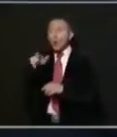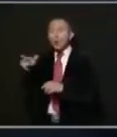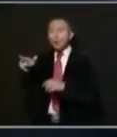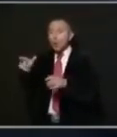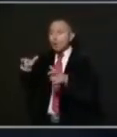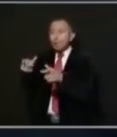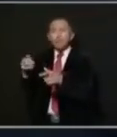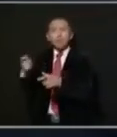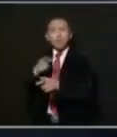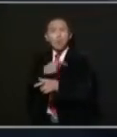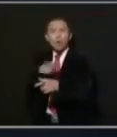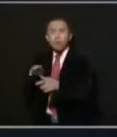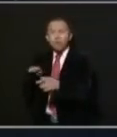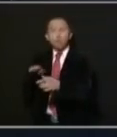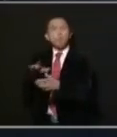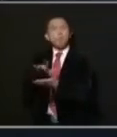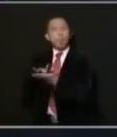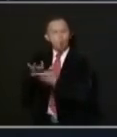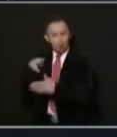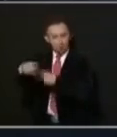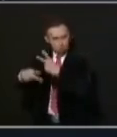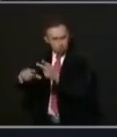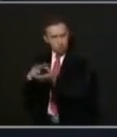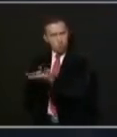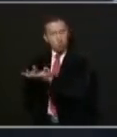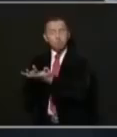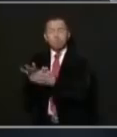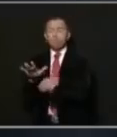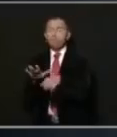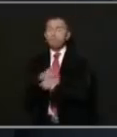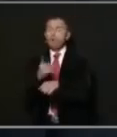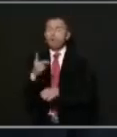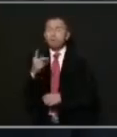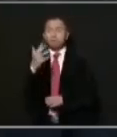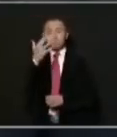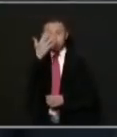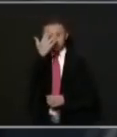pena de que hay